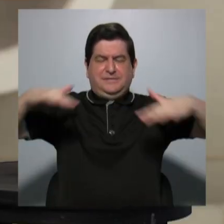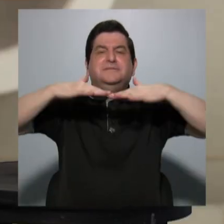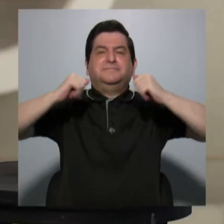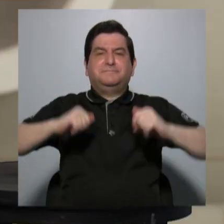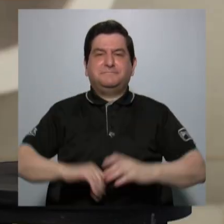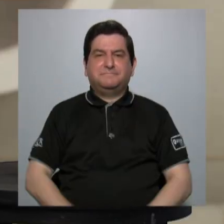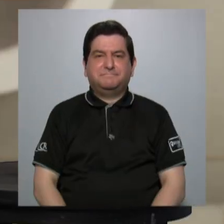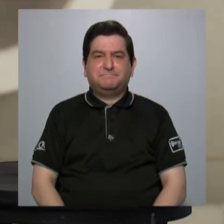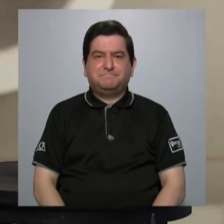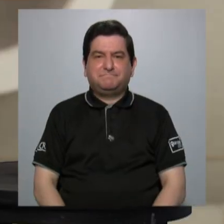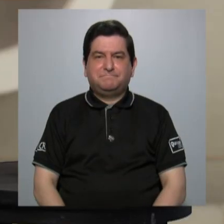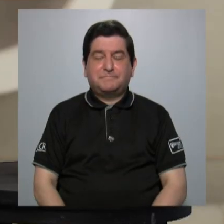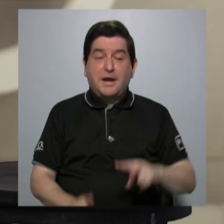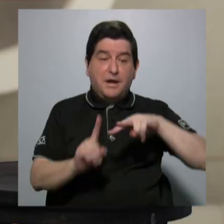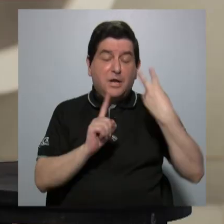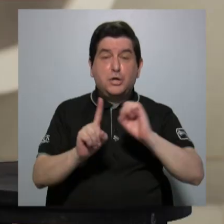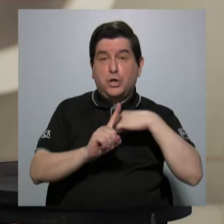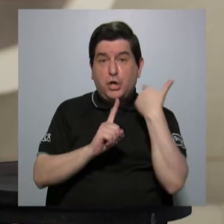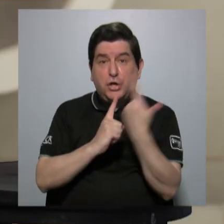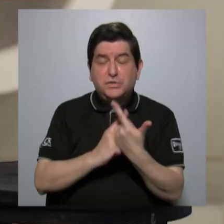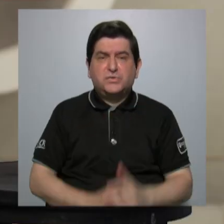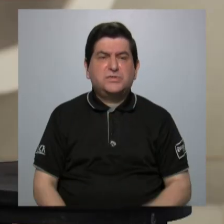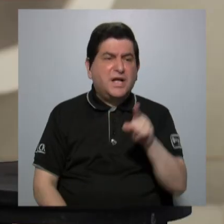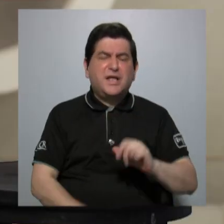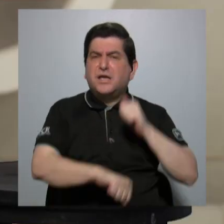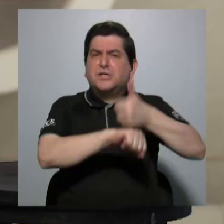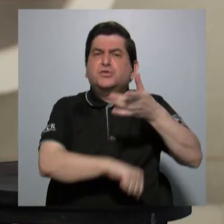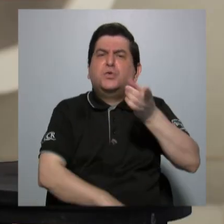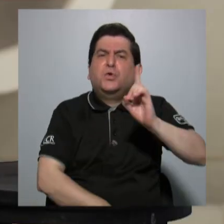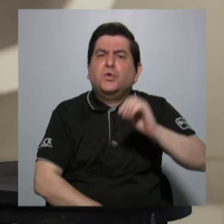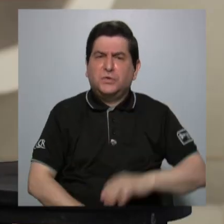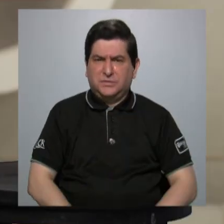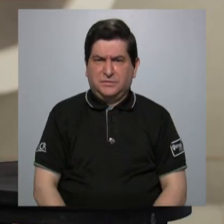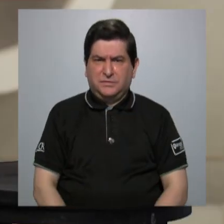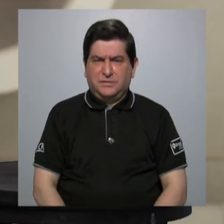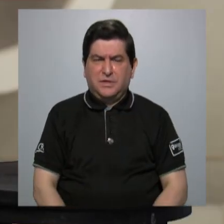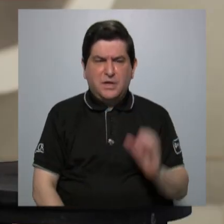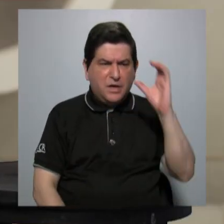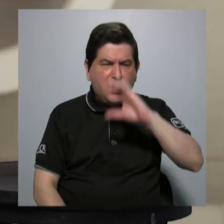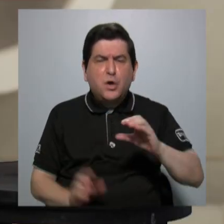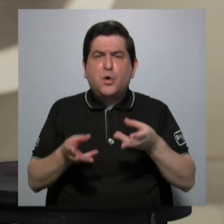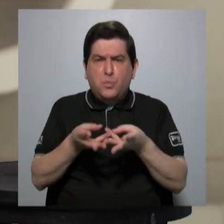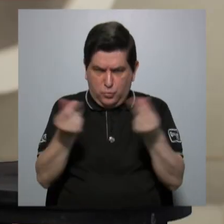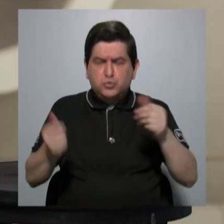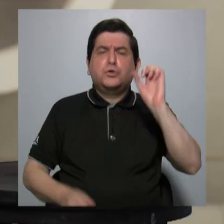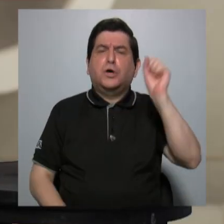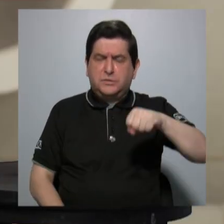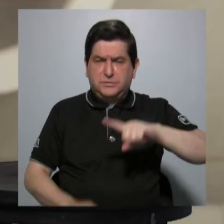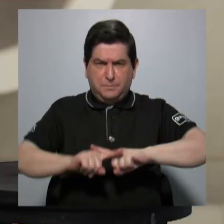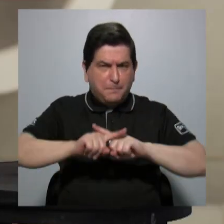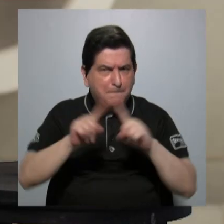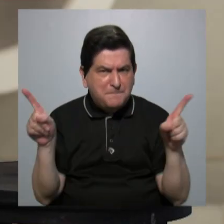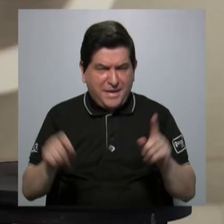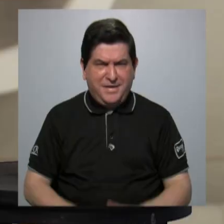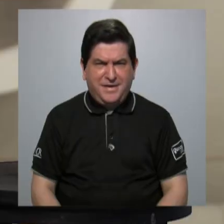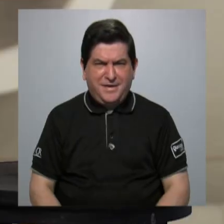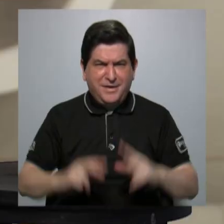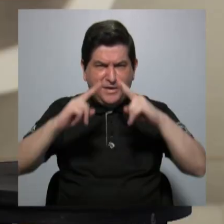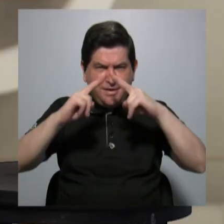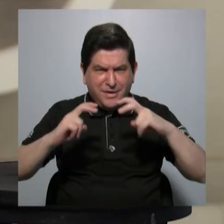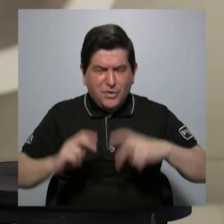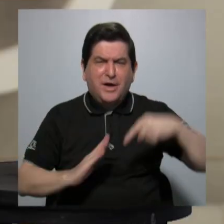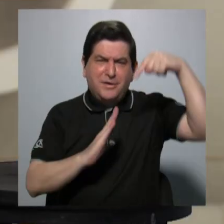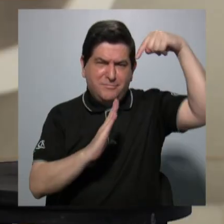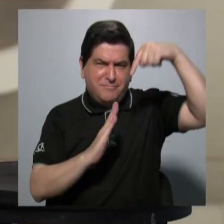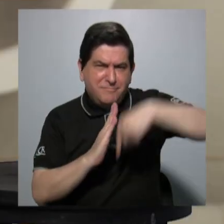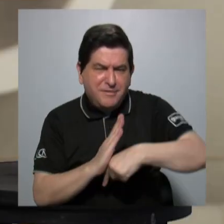ambiente. Y bueno, pues desde el punto de vista social, ¿dónde se ubicaría esto, verdad? Que sí hay que buscar una solución, pero hay que hacer un